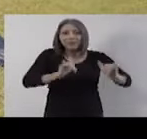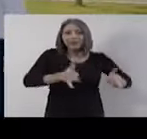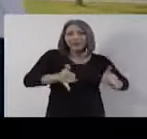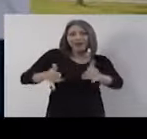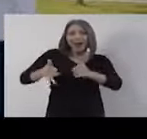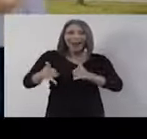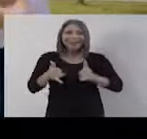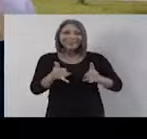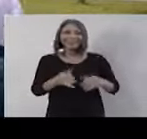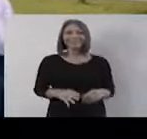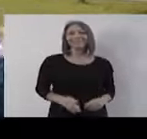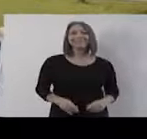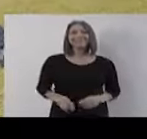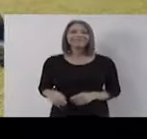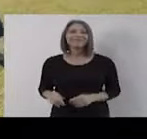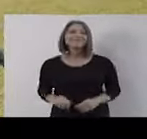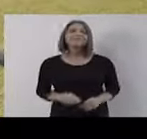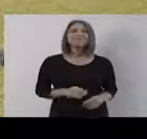jugar!